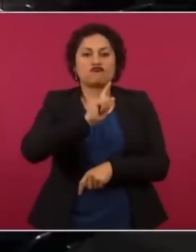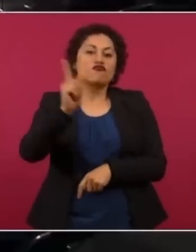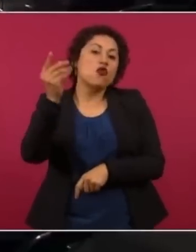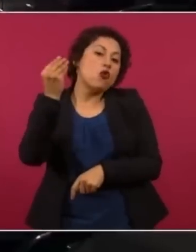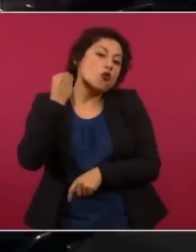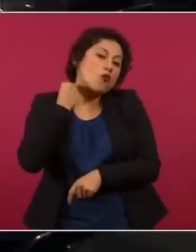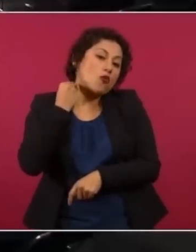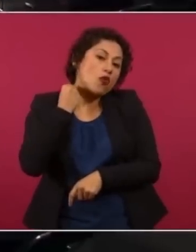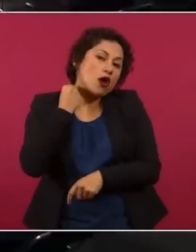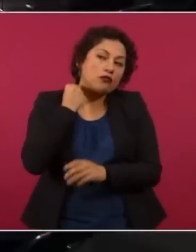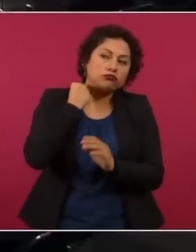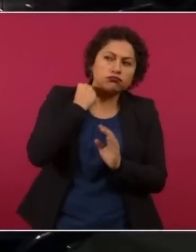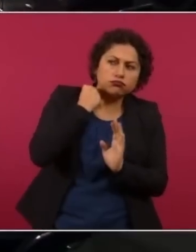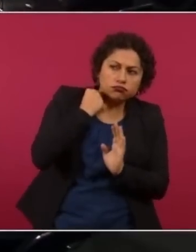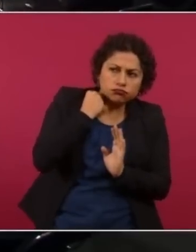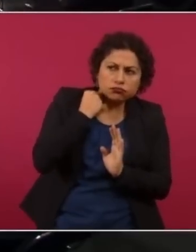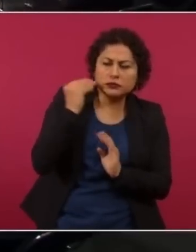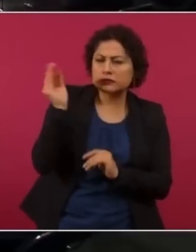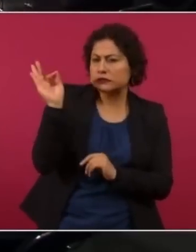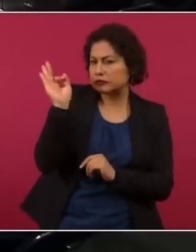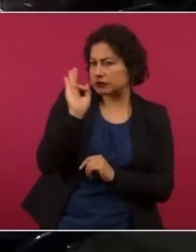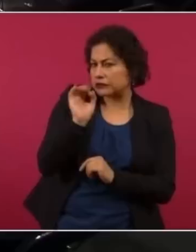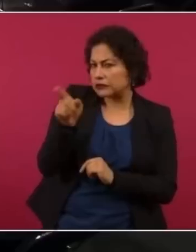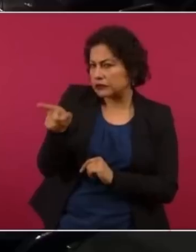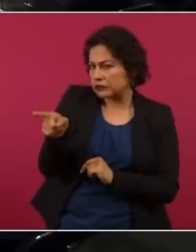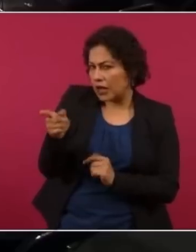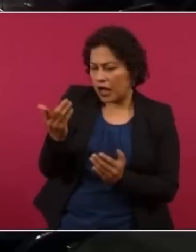creo yo que puede pensar más